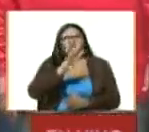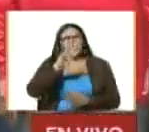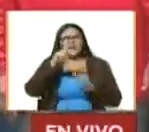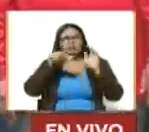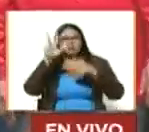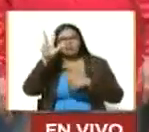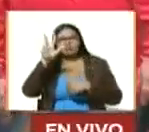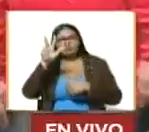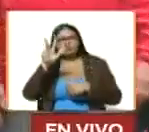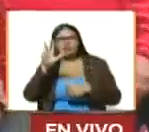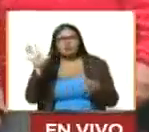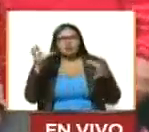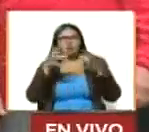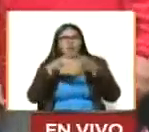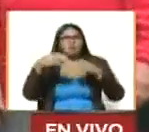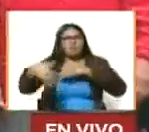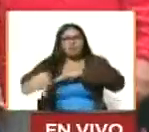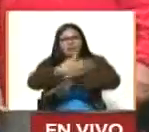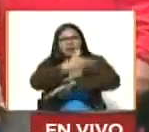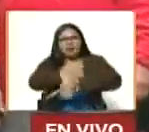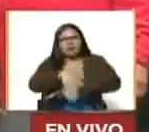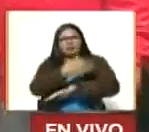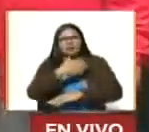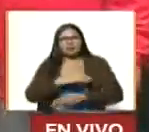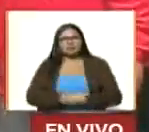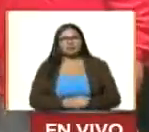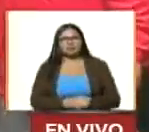1.414 equipos de calle.